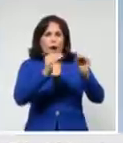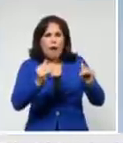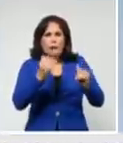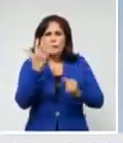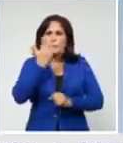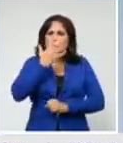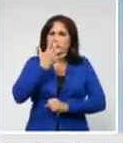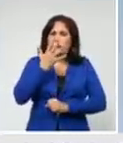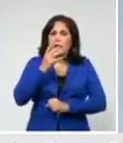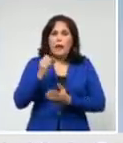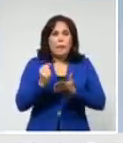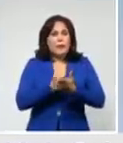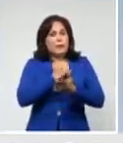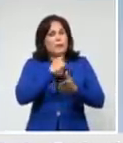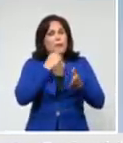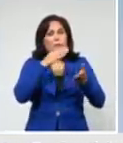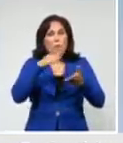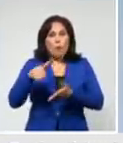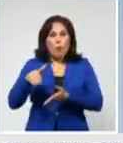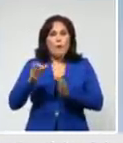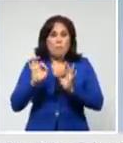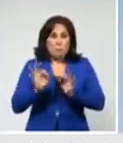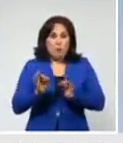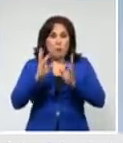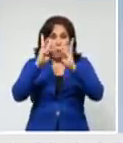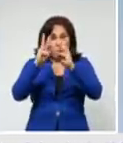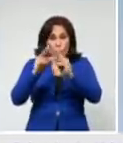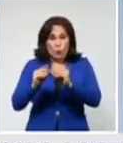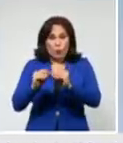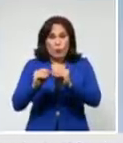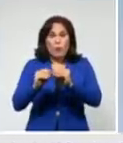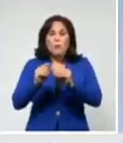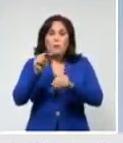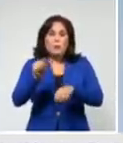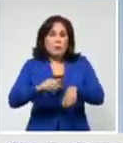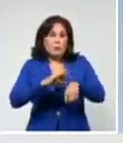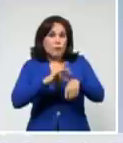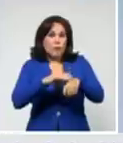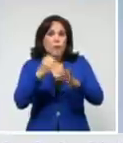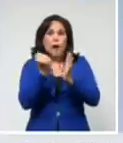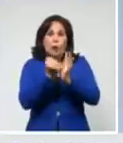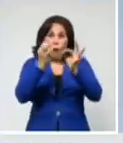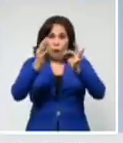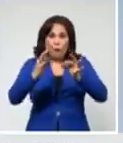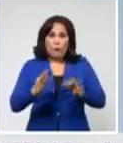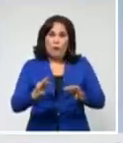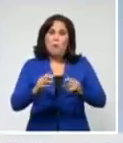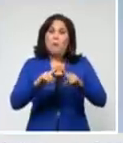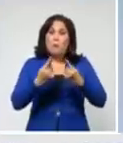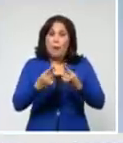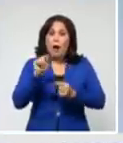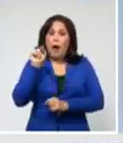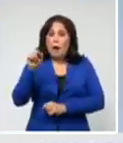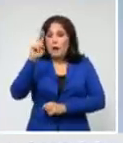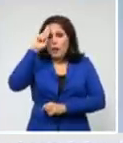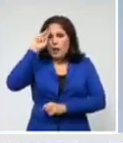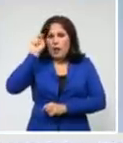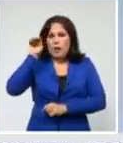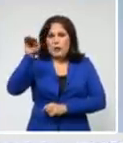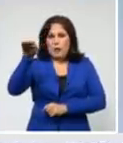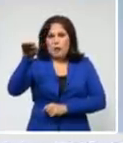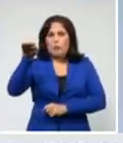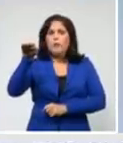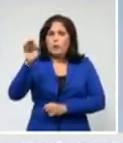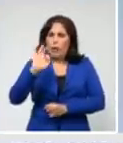que lamentablemente fallecen. Realmente son pacientes que están confirmados y que están ingresados